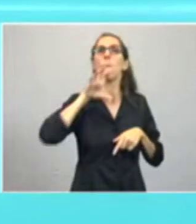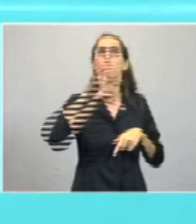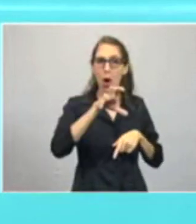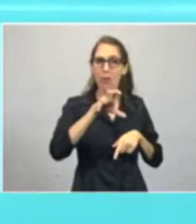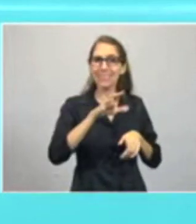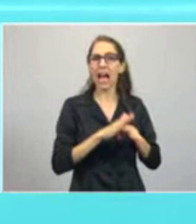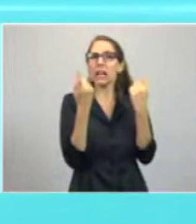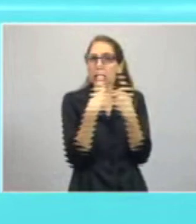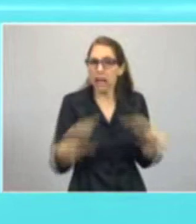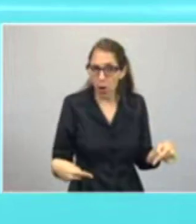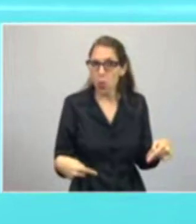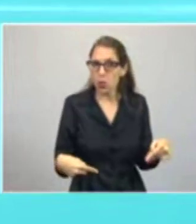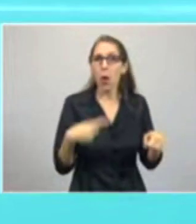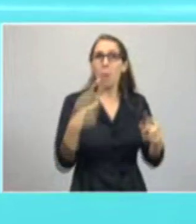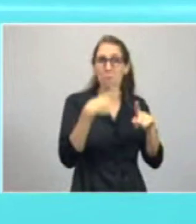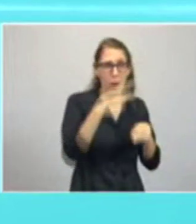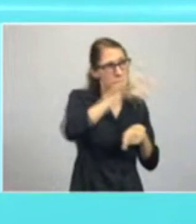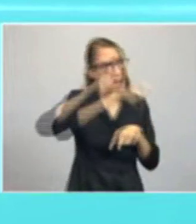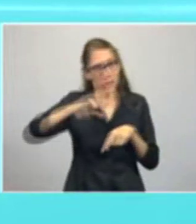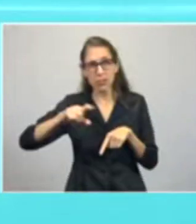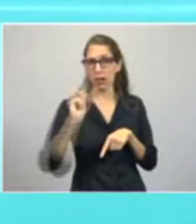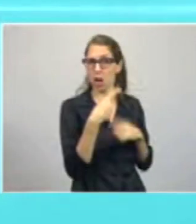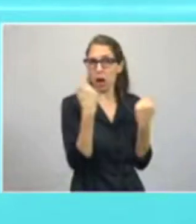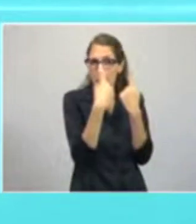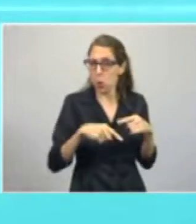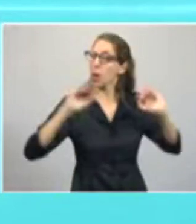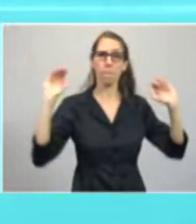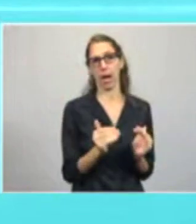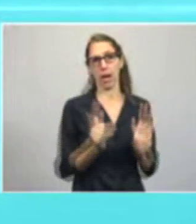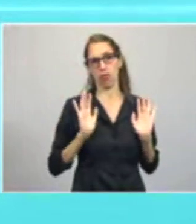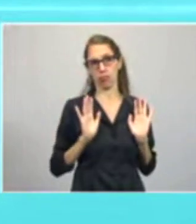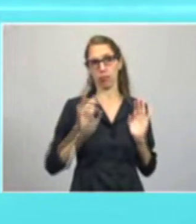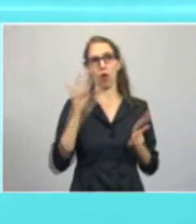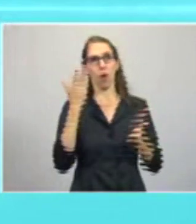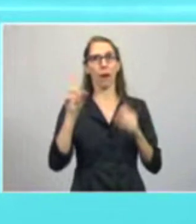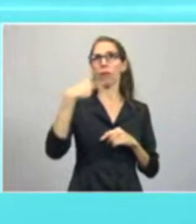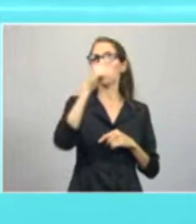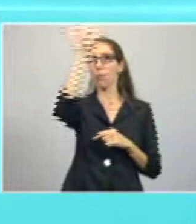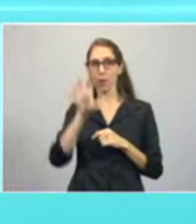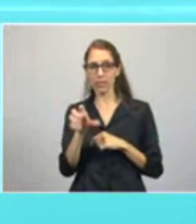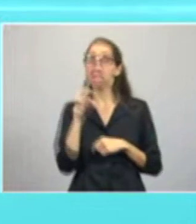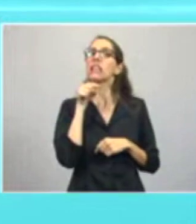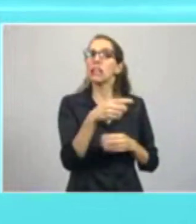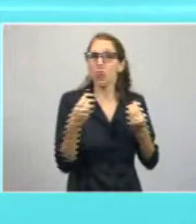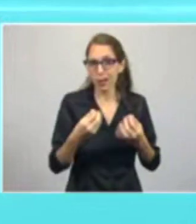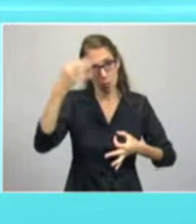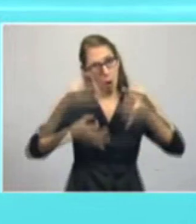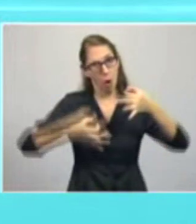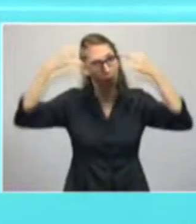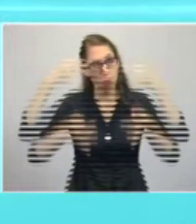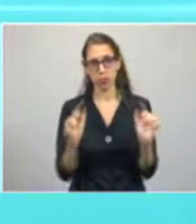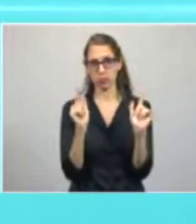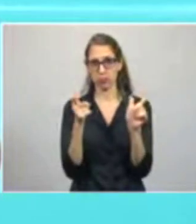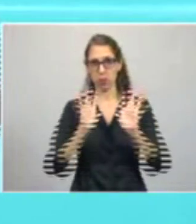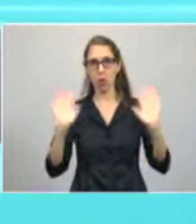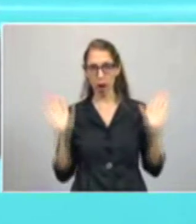recursos tiene por habitante de la República Argentina. Y esto, como digo, también se basa en una injusticia que tiene que